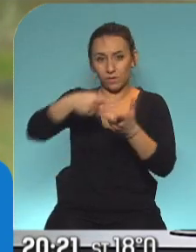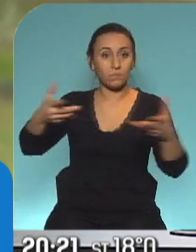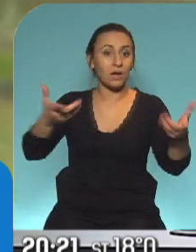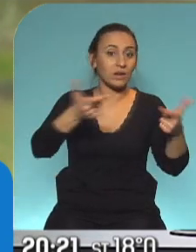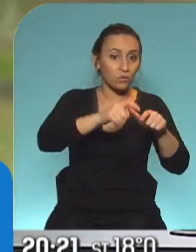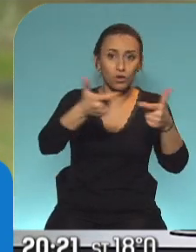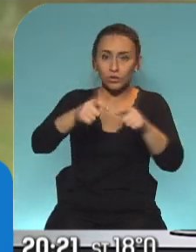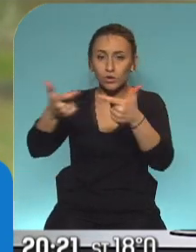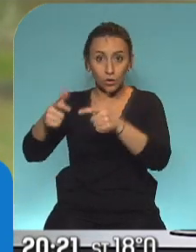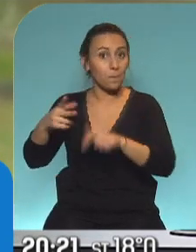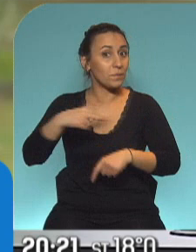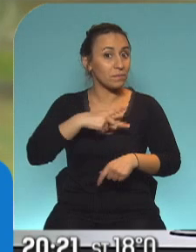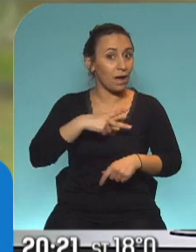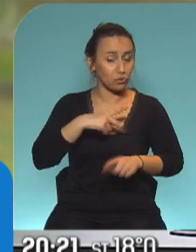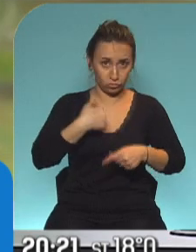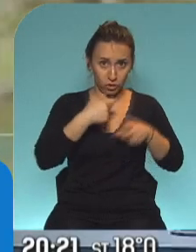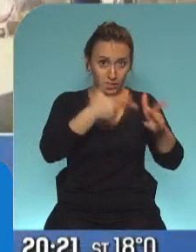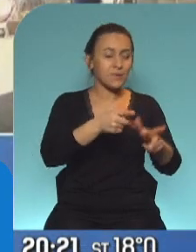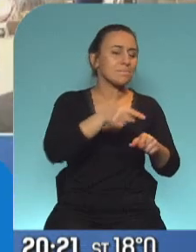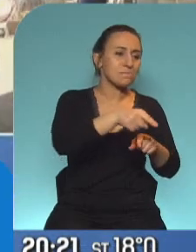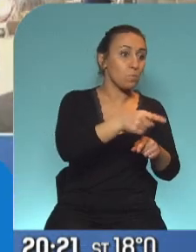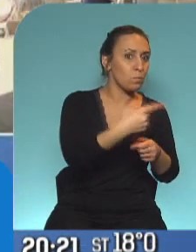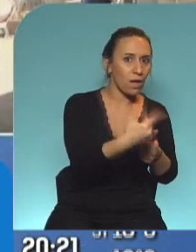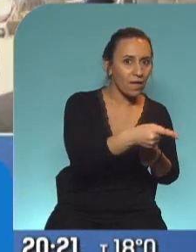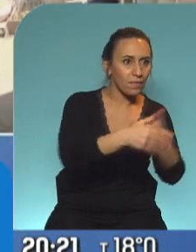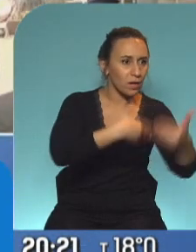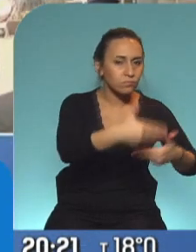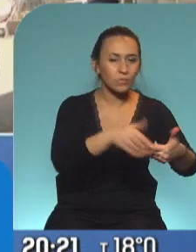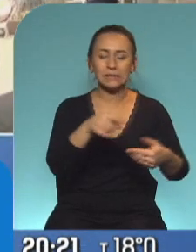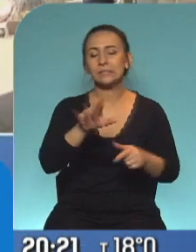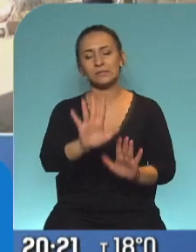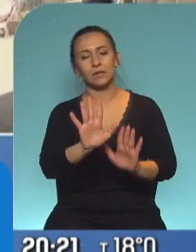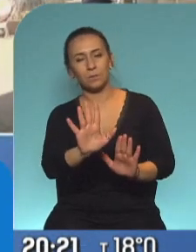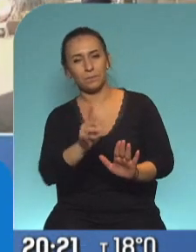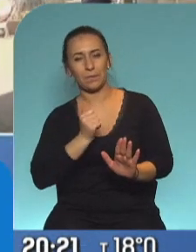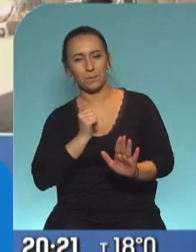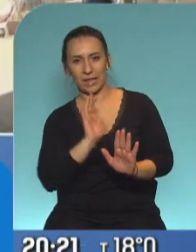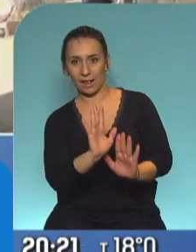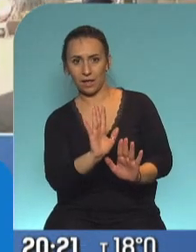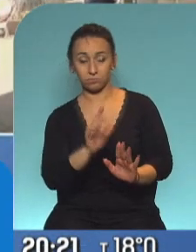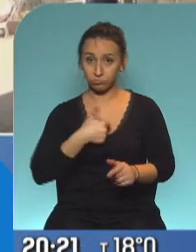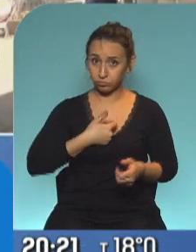hacer, esto espera un poco más, he podido cumplir con la palabra